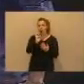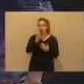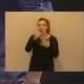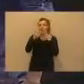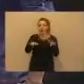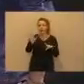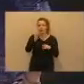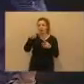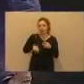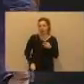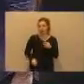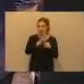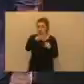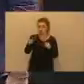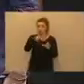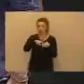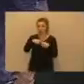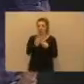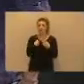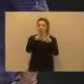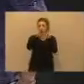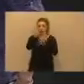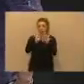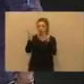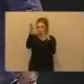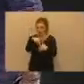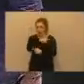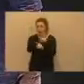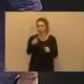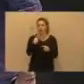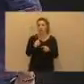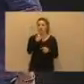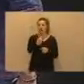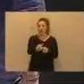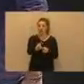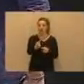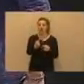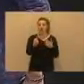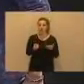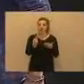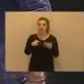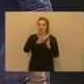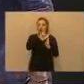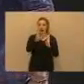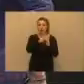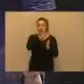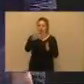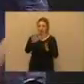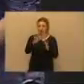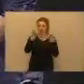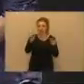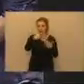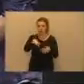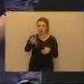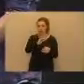imparcialidad o la profesionalidad de los miembros de los órganos de selección, tal y como también se dice en el propio BEP, en el artículo 55. Entendemos